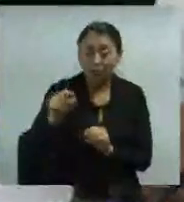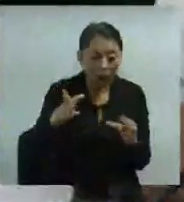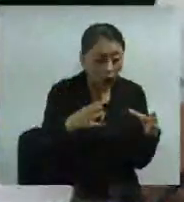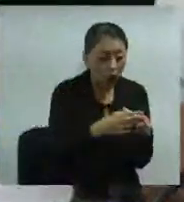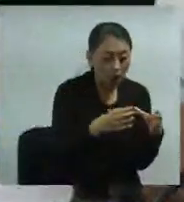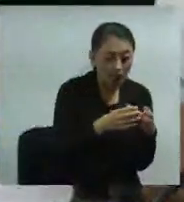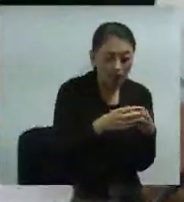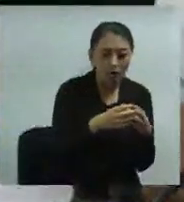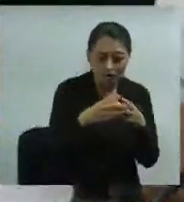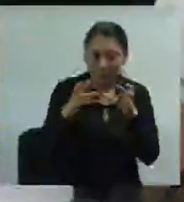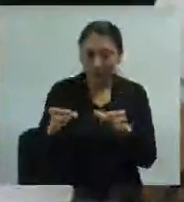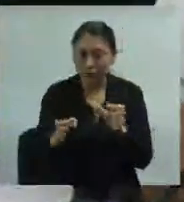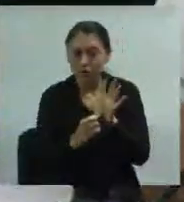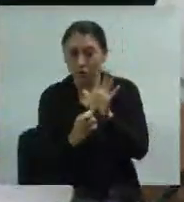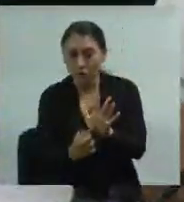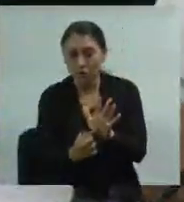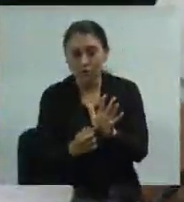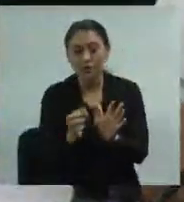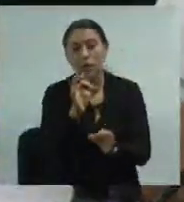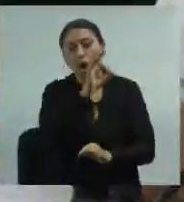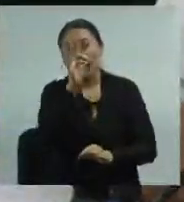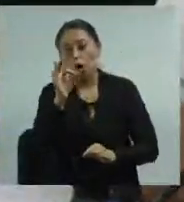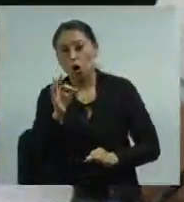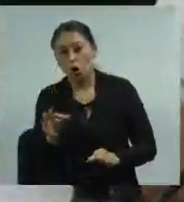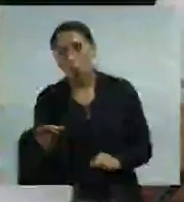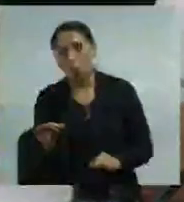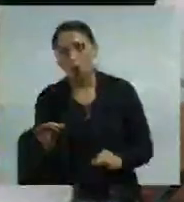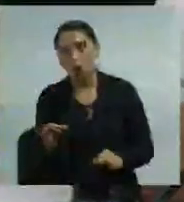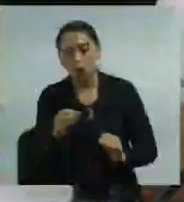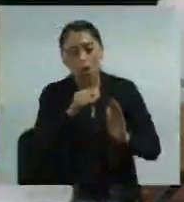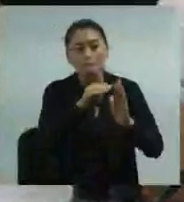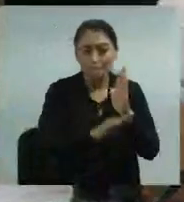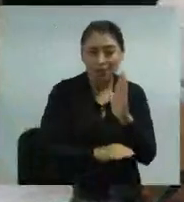puede dar un poco más de tiempo para que no todo el proceso vaya